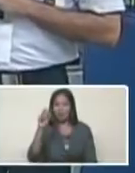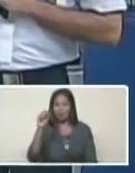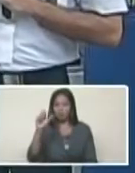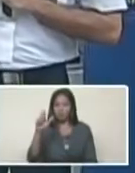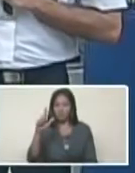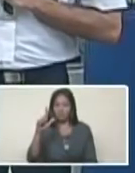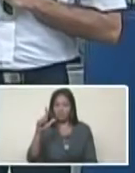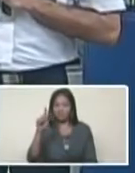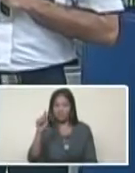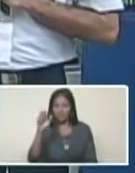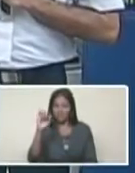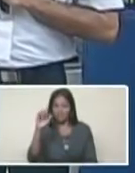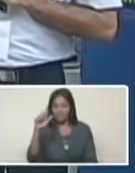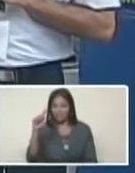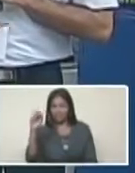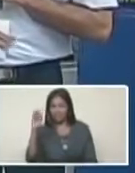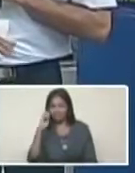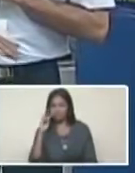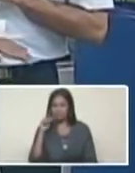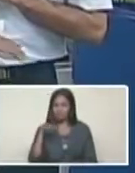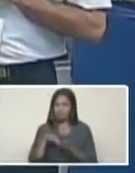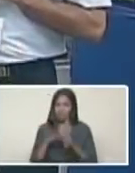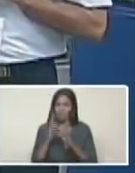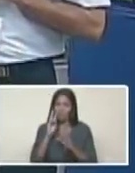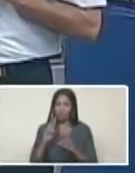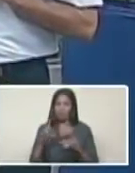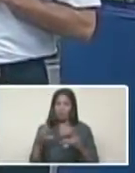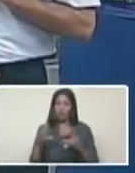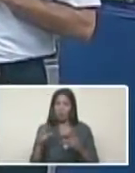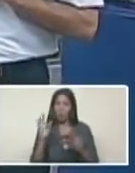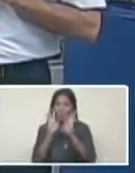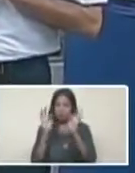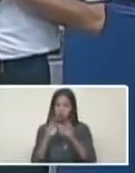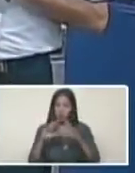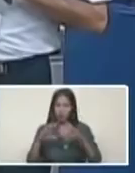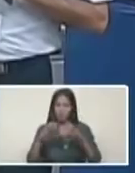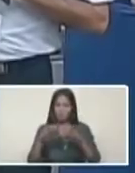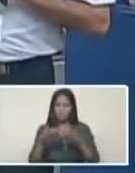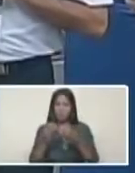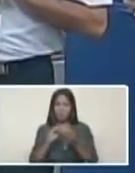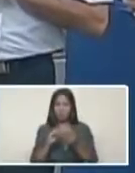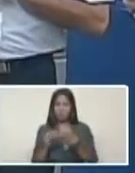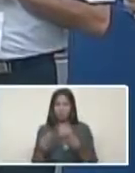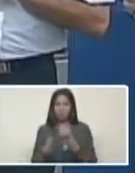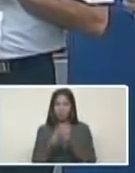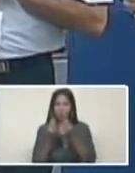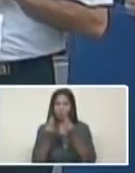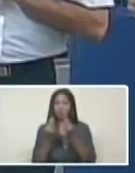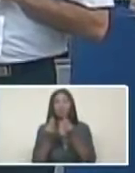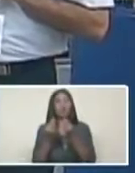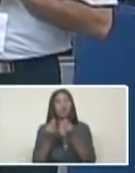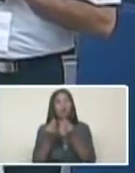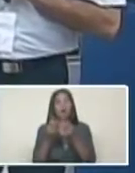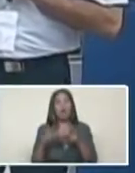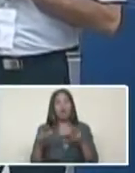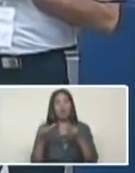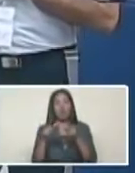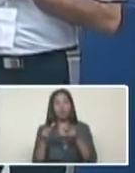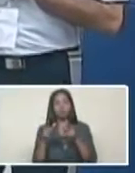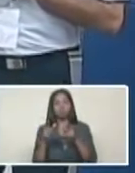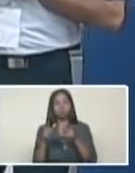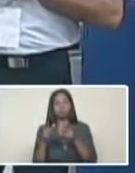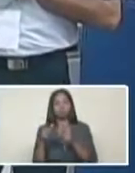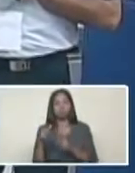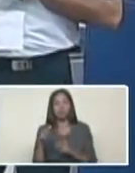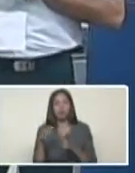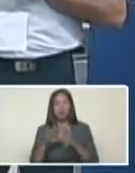que, por su diseño, al activarse automáticamente con la constelación, al finalizar su tiempo de